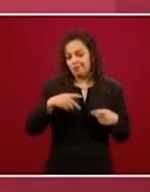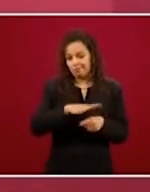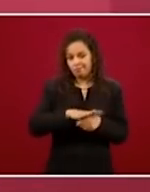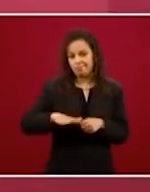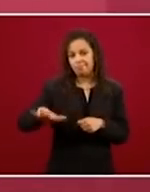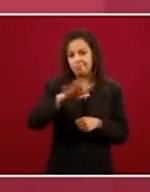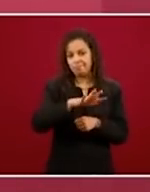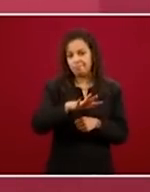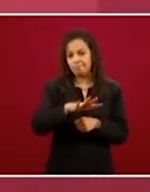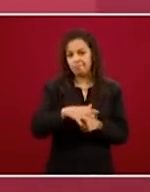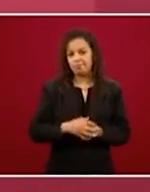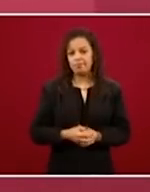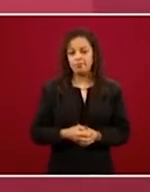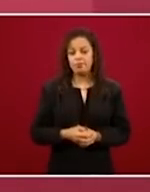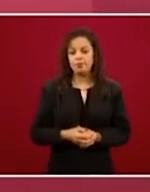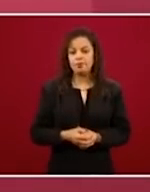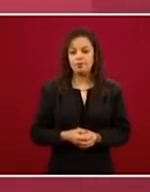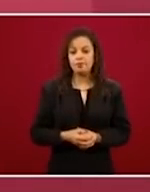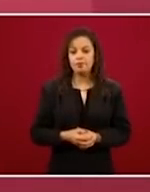y la población